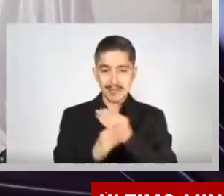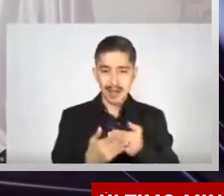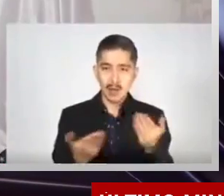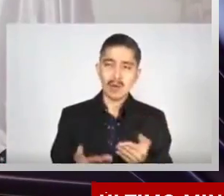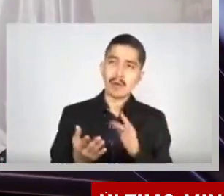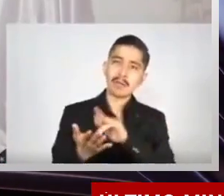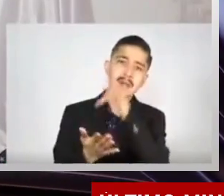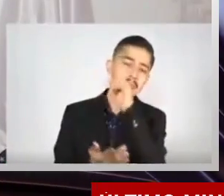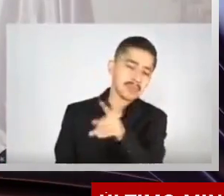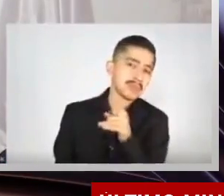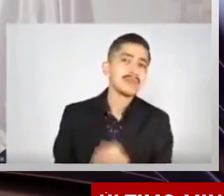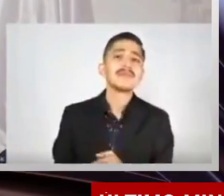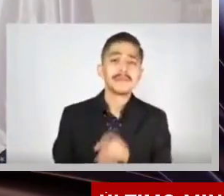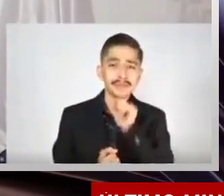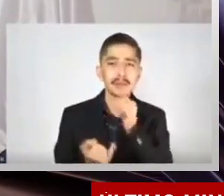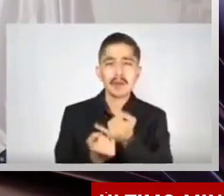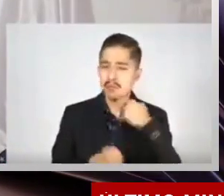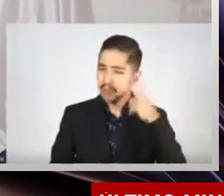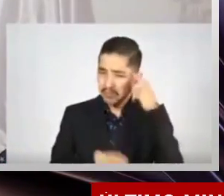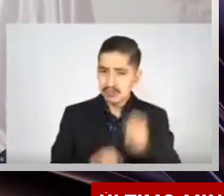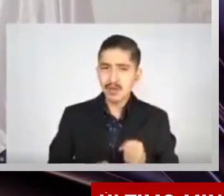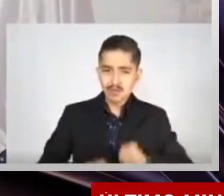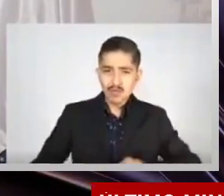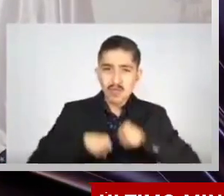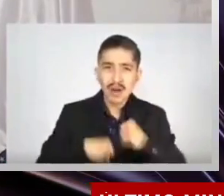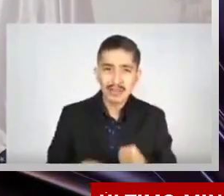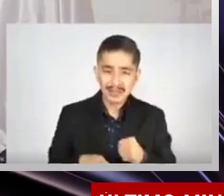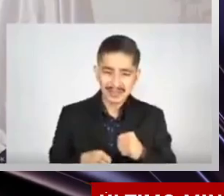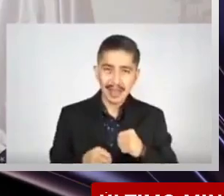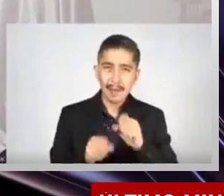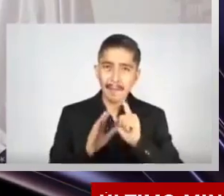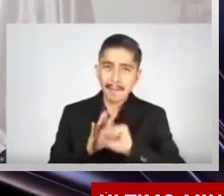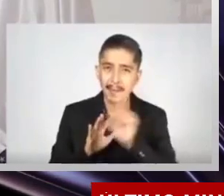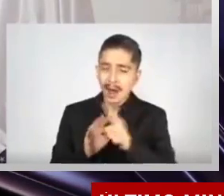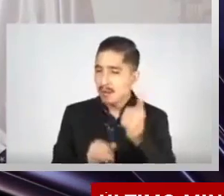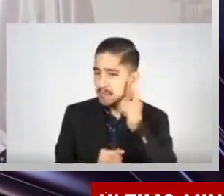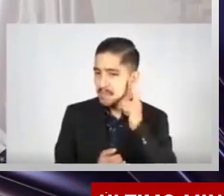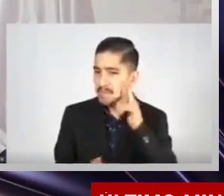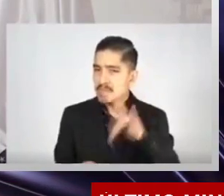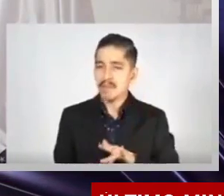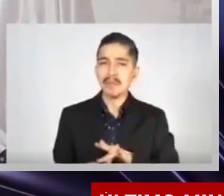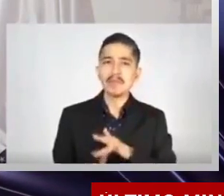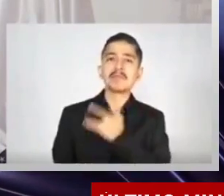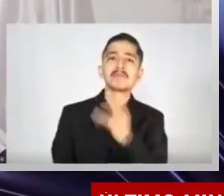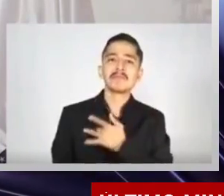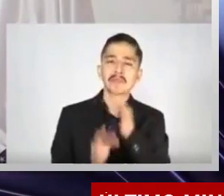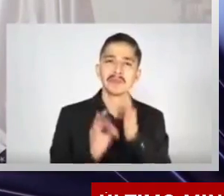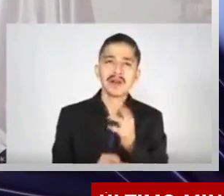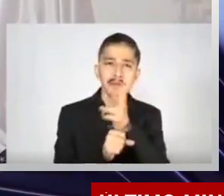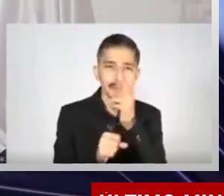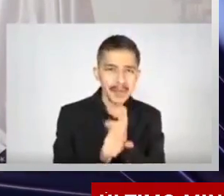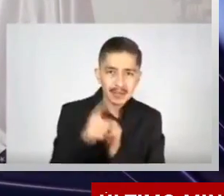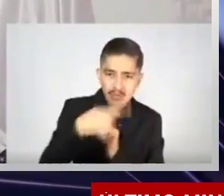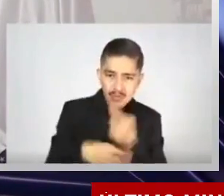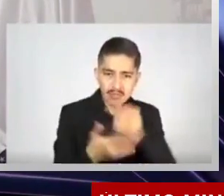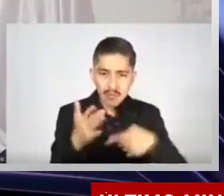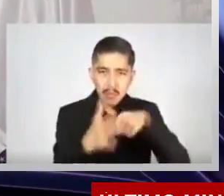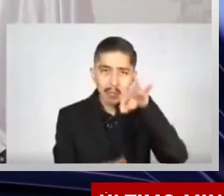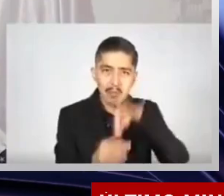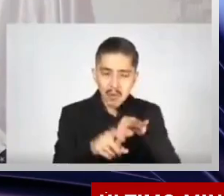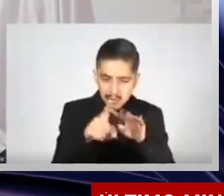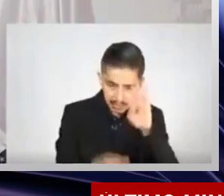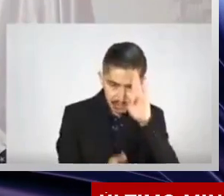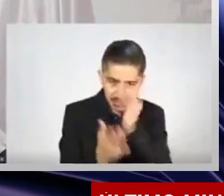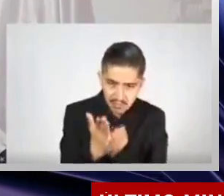seguro de que la fuerza migrante se hará escuchar y se hará sentir los invito a que voten o